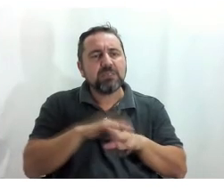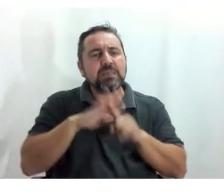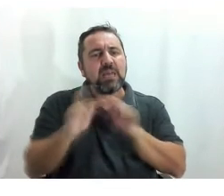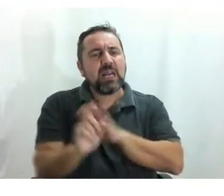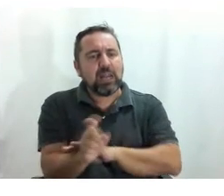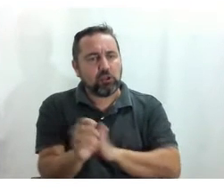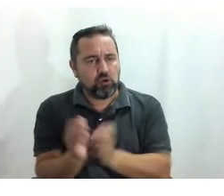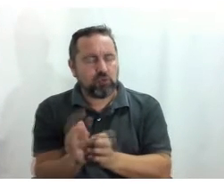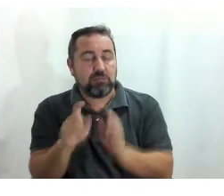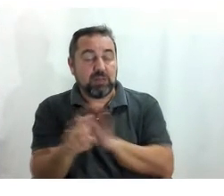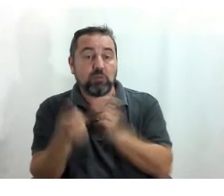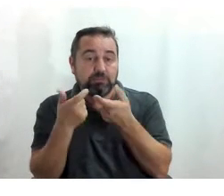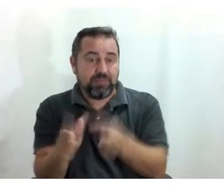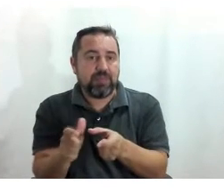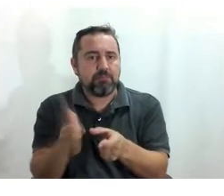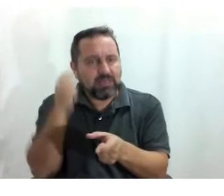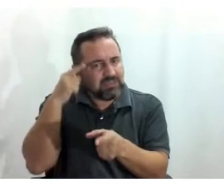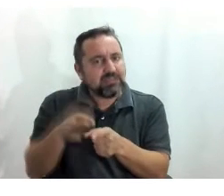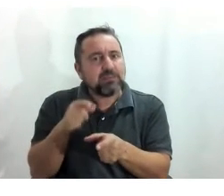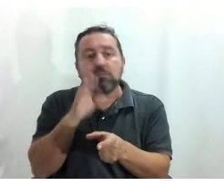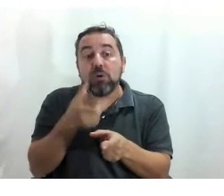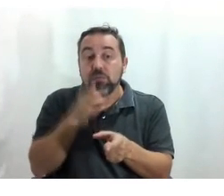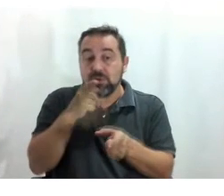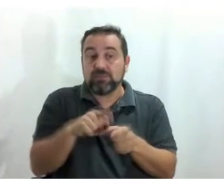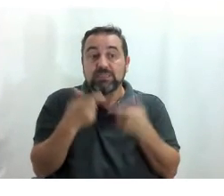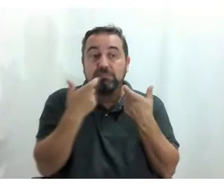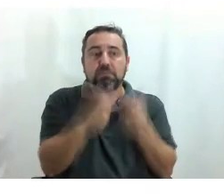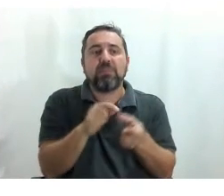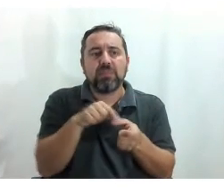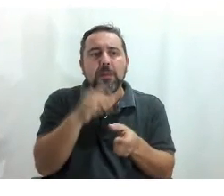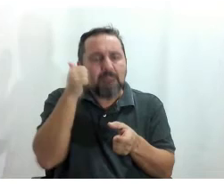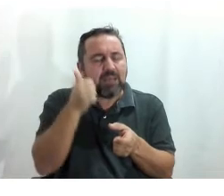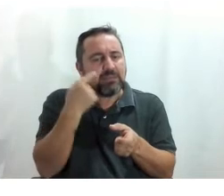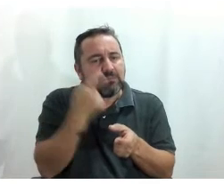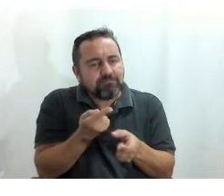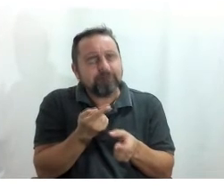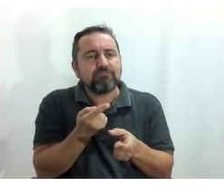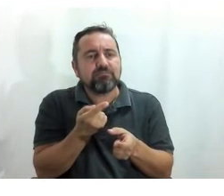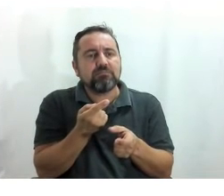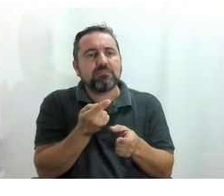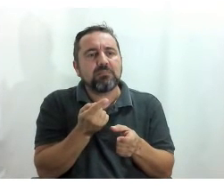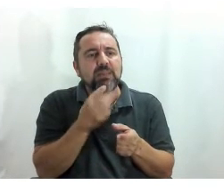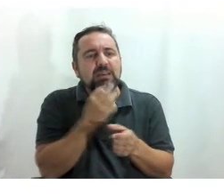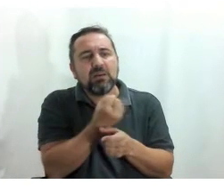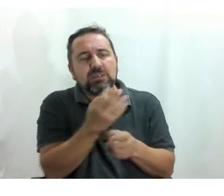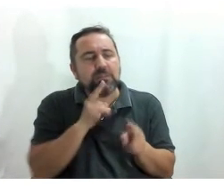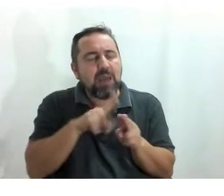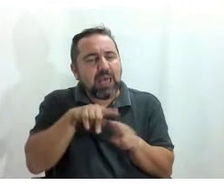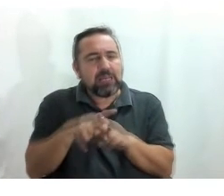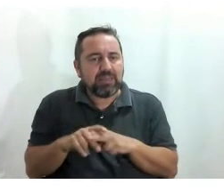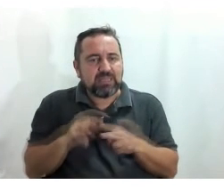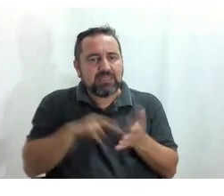es la especie de ratón, sobre todo porque en esta especie ha sido donde más se han desarrollado una serie de